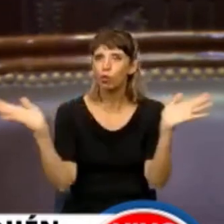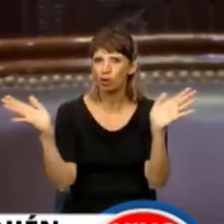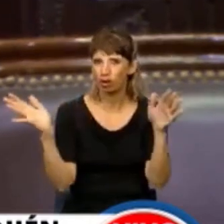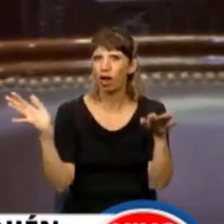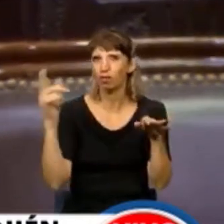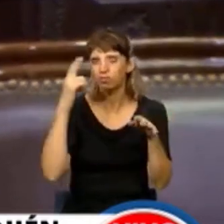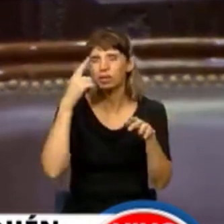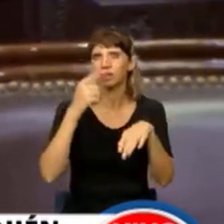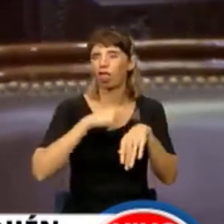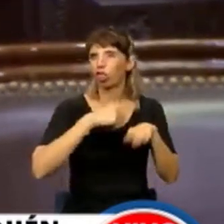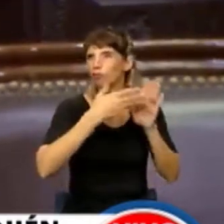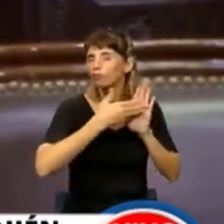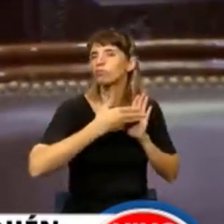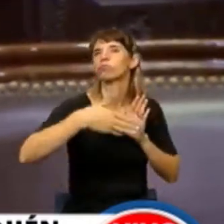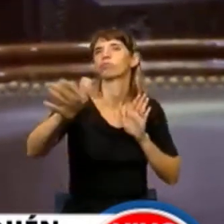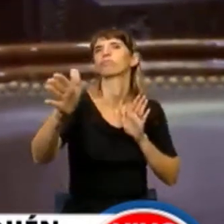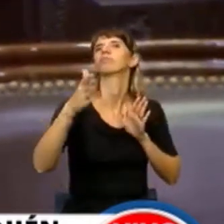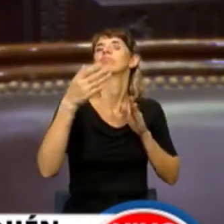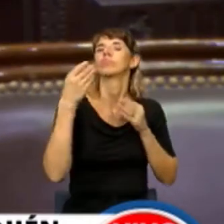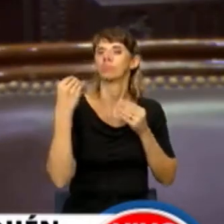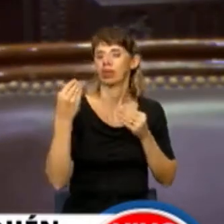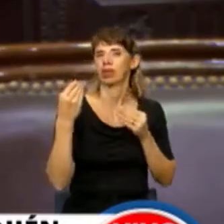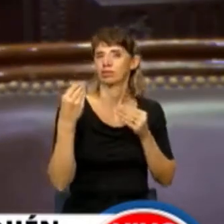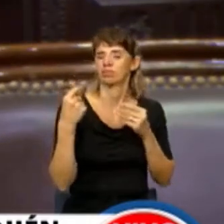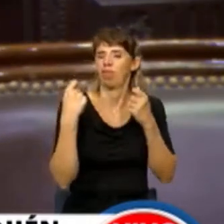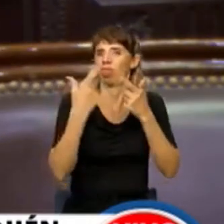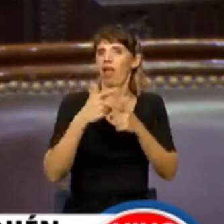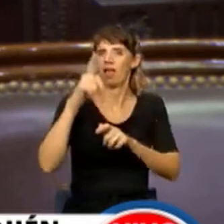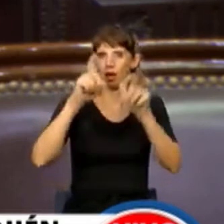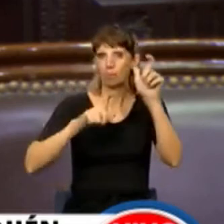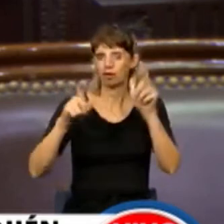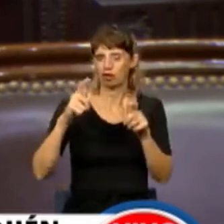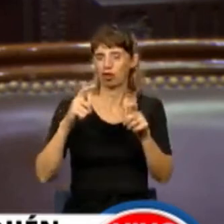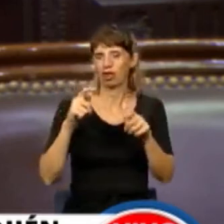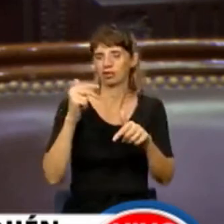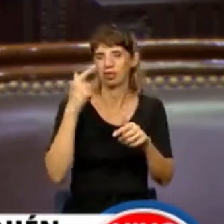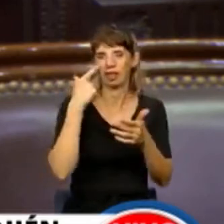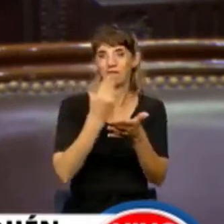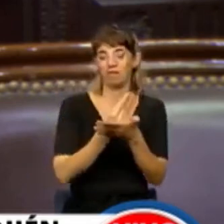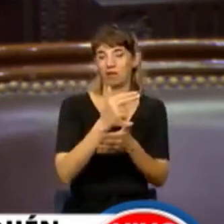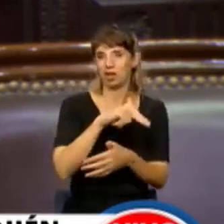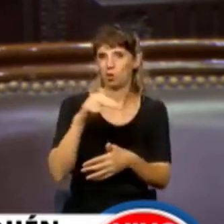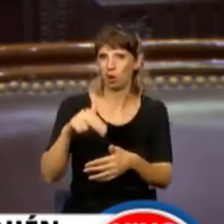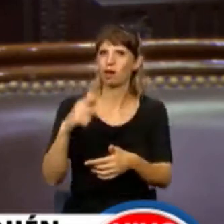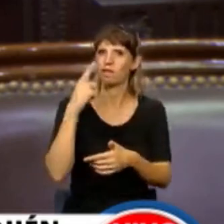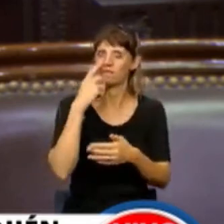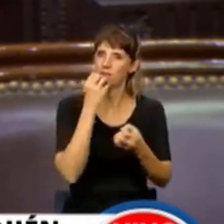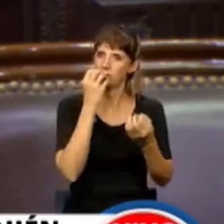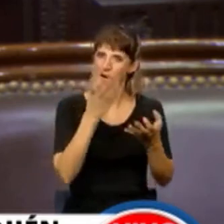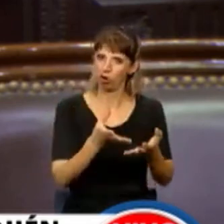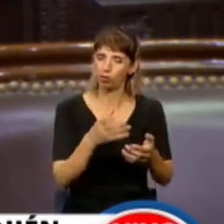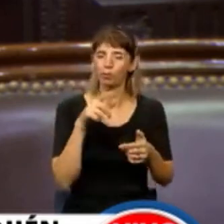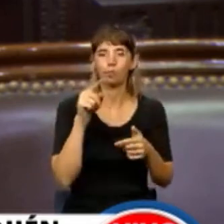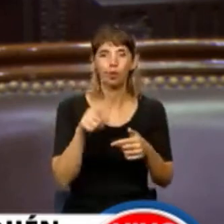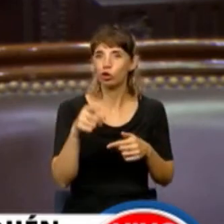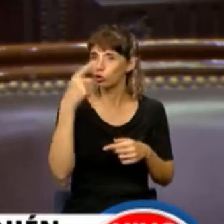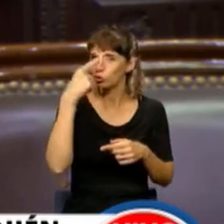plazo, permiten tener a muchos argentinos la ilusión de vivir mejor. Por eso, señor presidente, y para culminar,